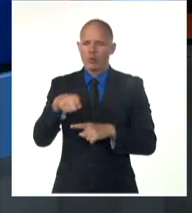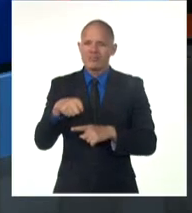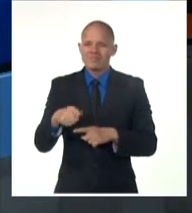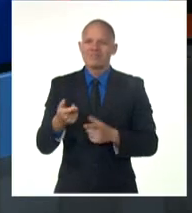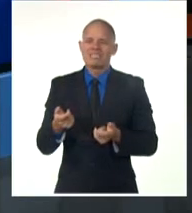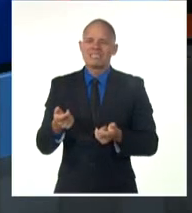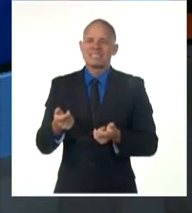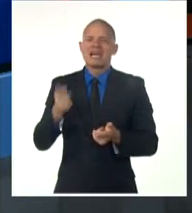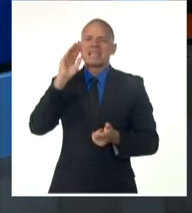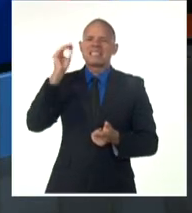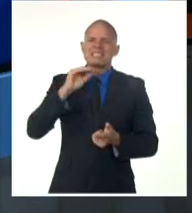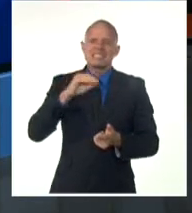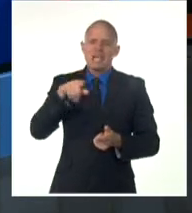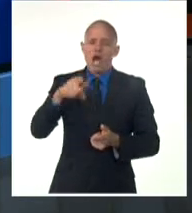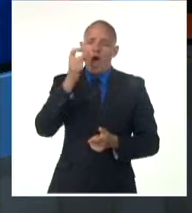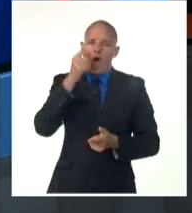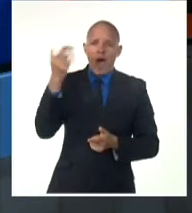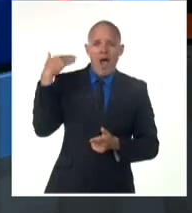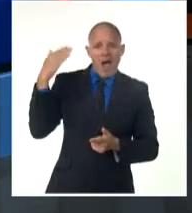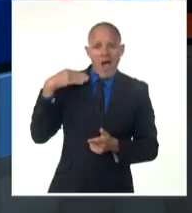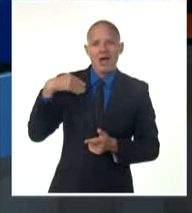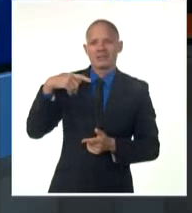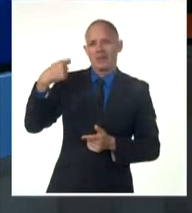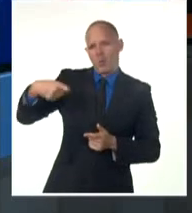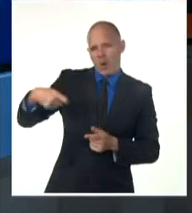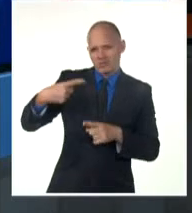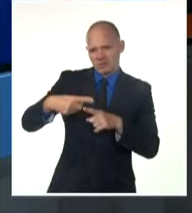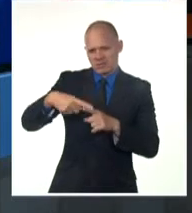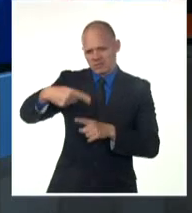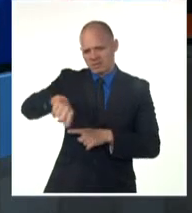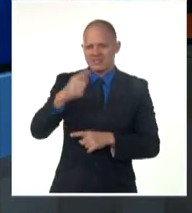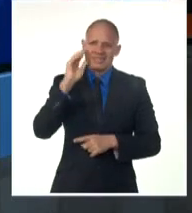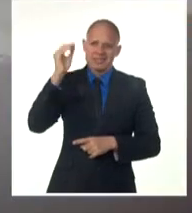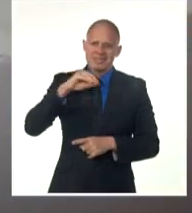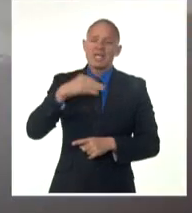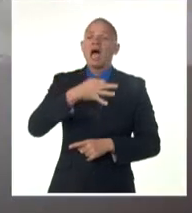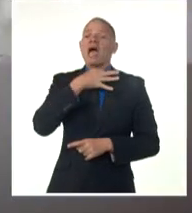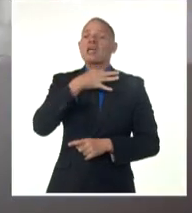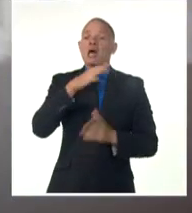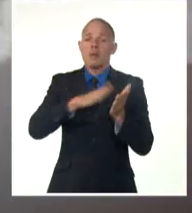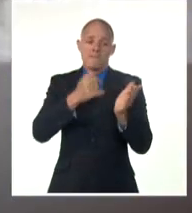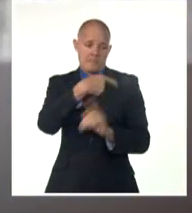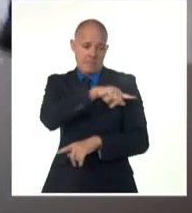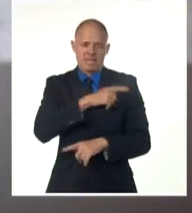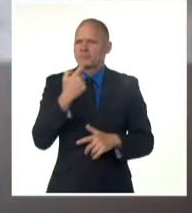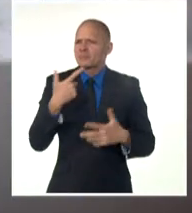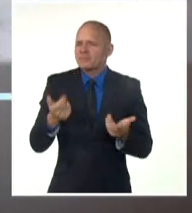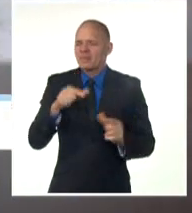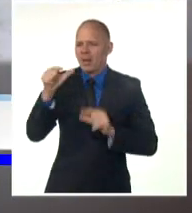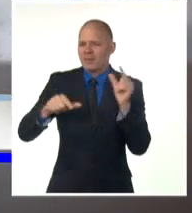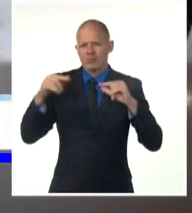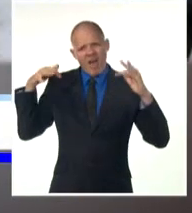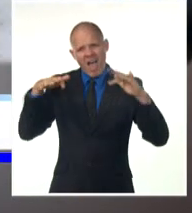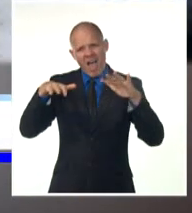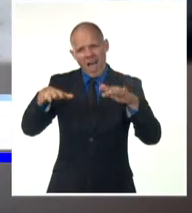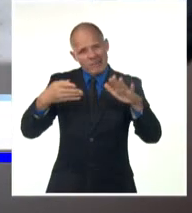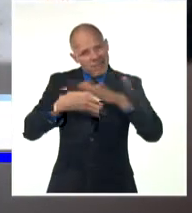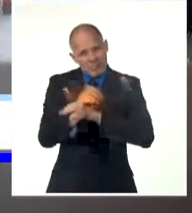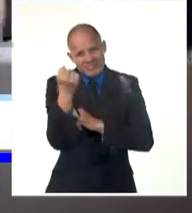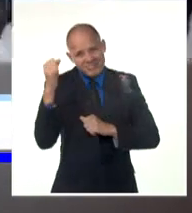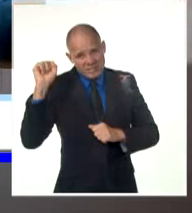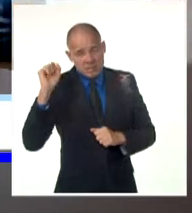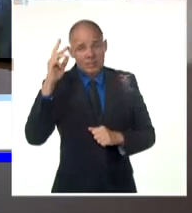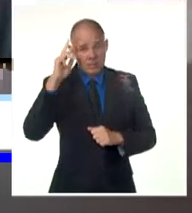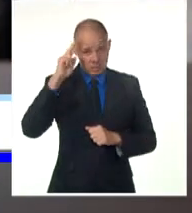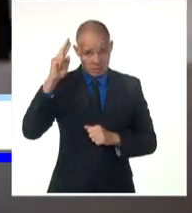no tuvo ninguna responsabilidad en el asalto a las sedes de los tres poderes. El ministro del Tribunal Supremo, Alexandre de Moraes, indicó la víspera